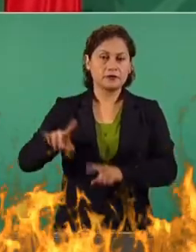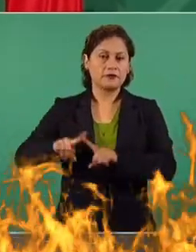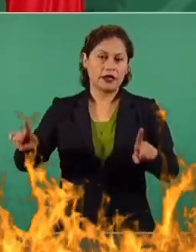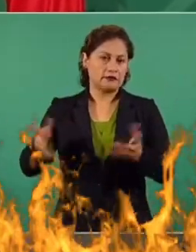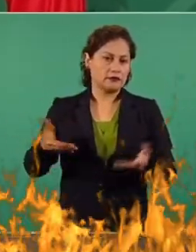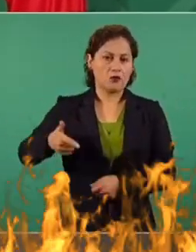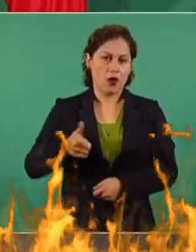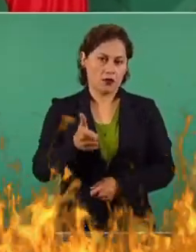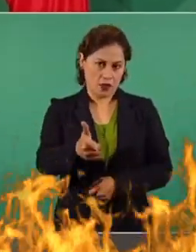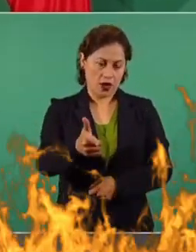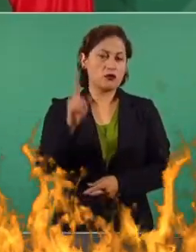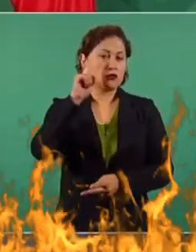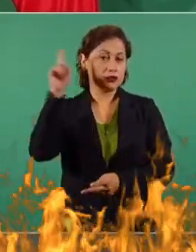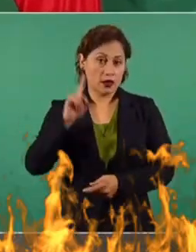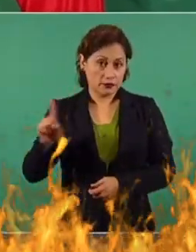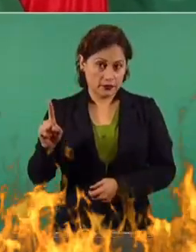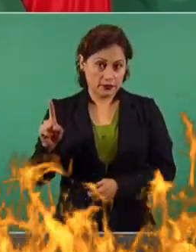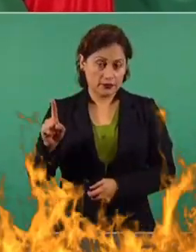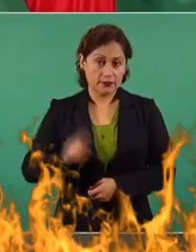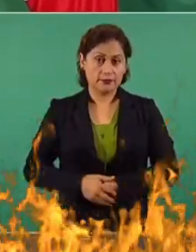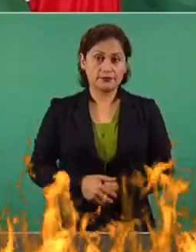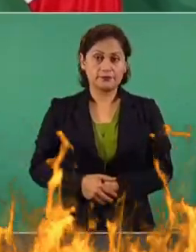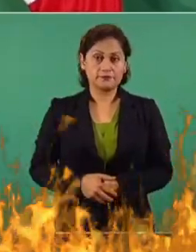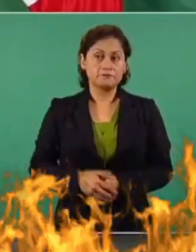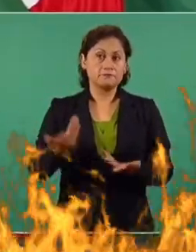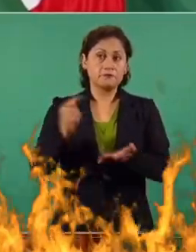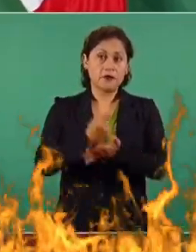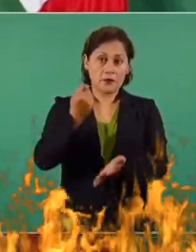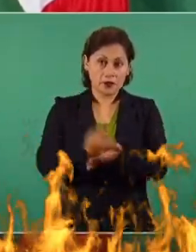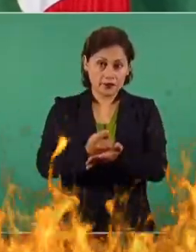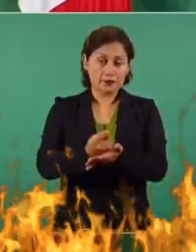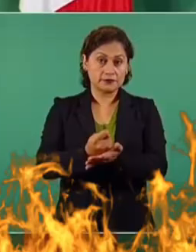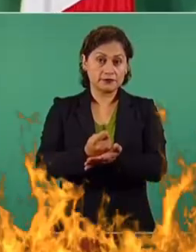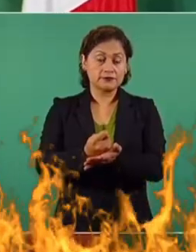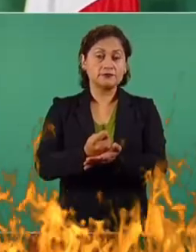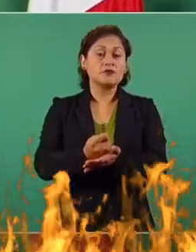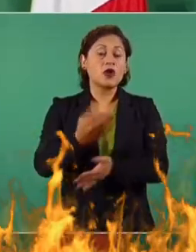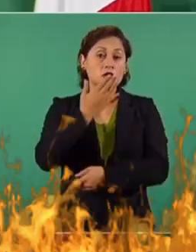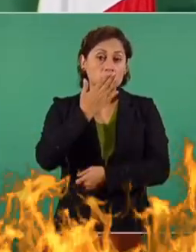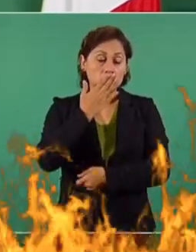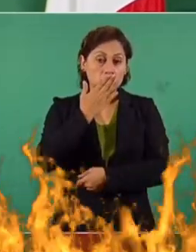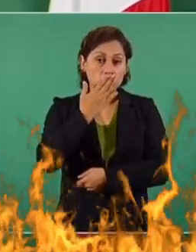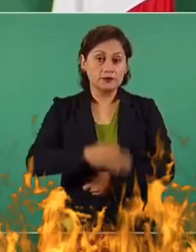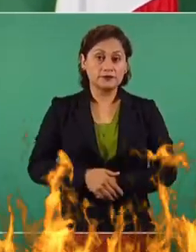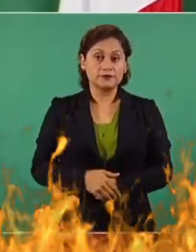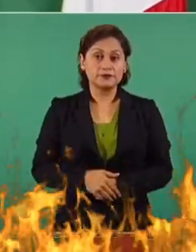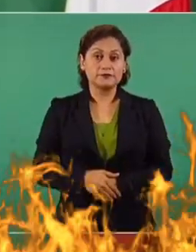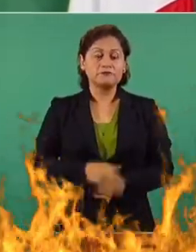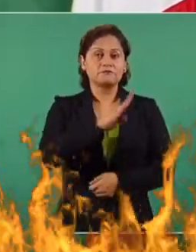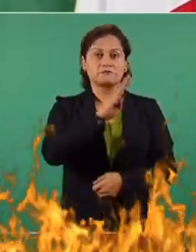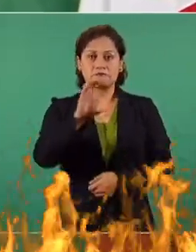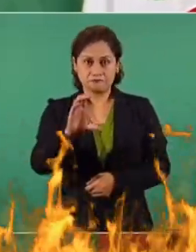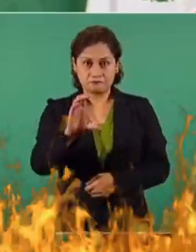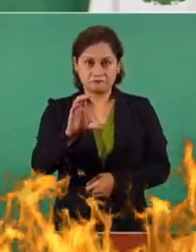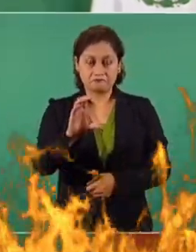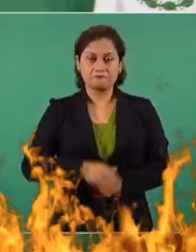Guanajuato, Zacatecas, Tamaulipas, Sonora, Baja